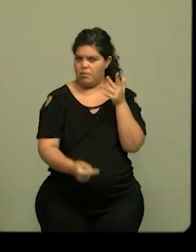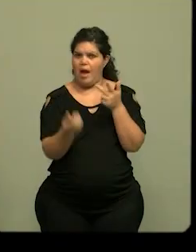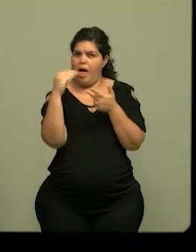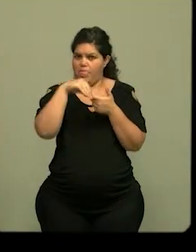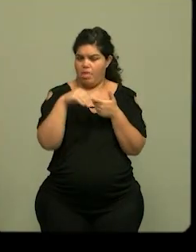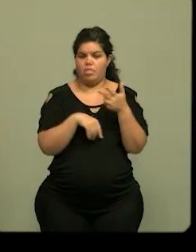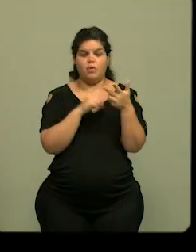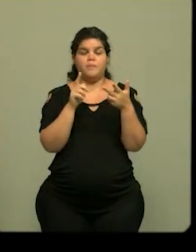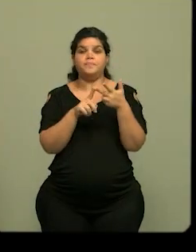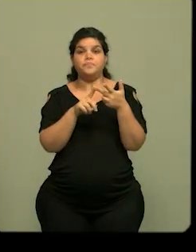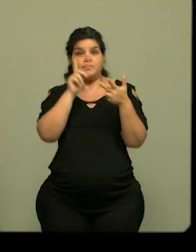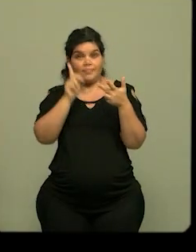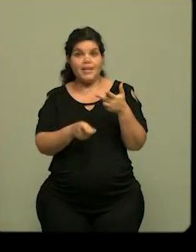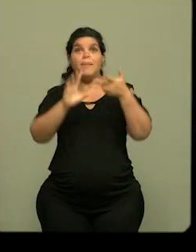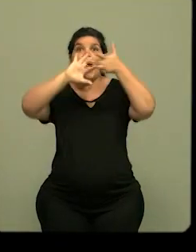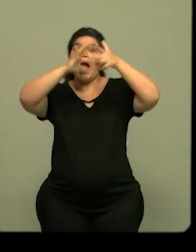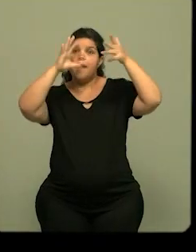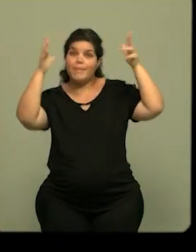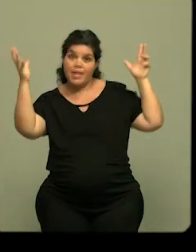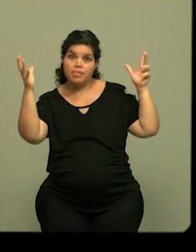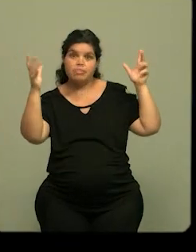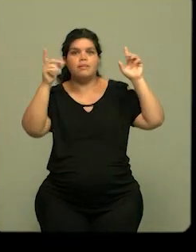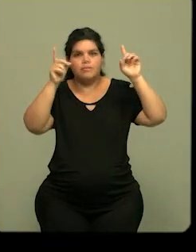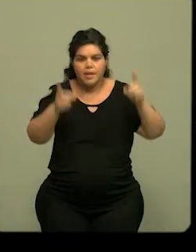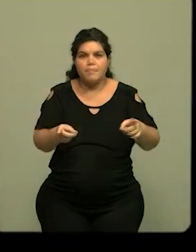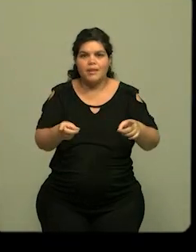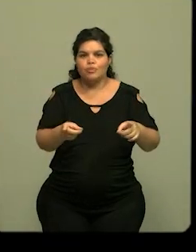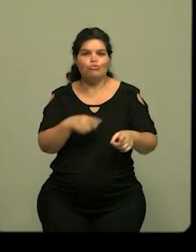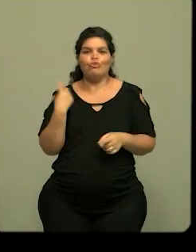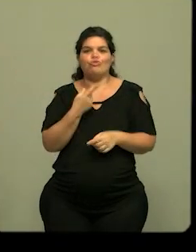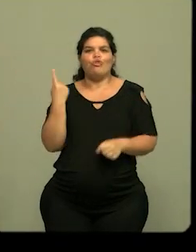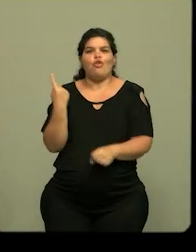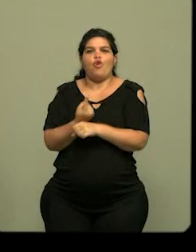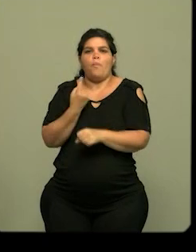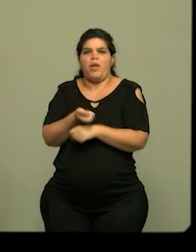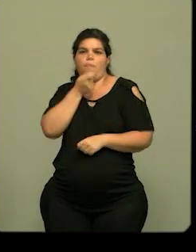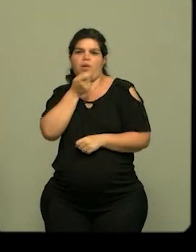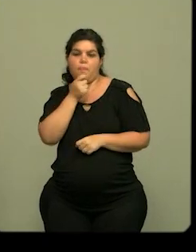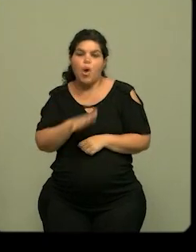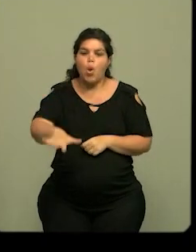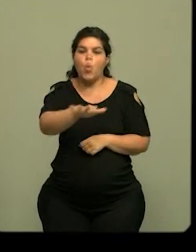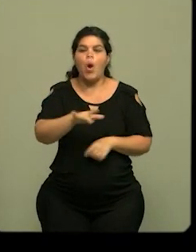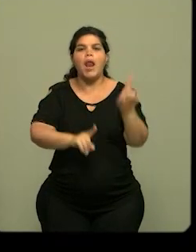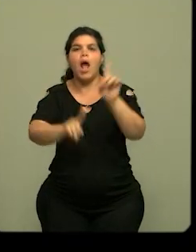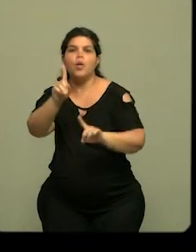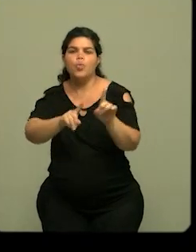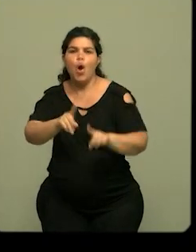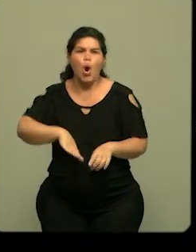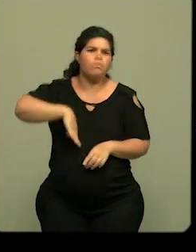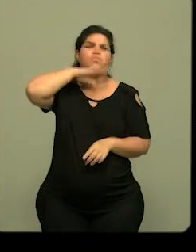que toca aspectos ambientales donde no podemos sobrepasar una capacidad de carga en algún lugar. Nosotros, por ejemplo, hablamos